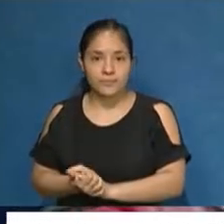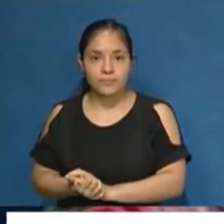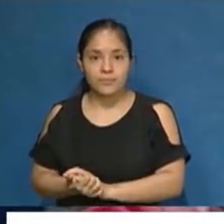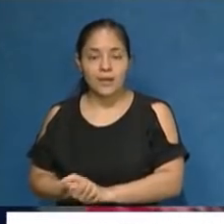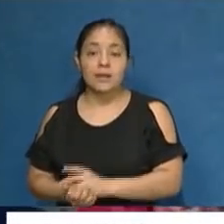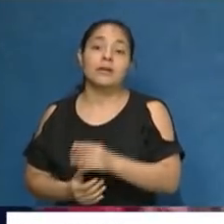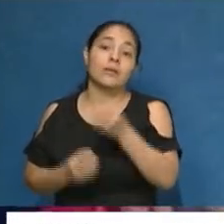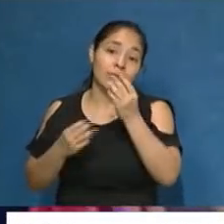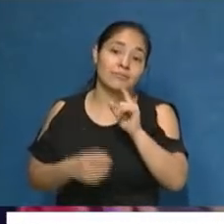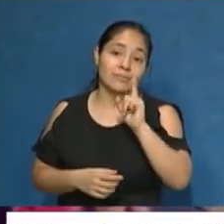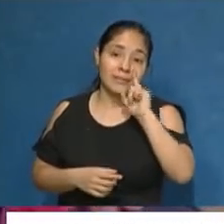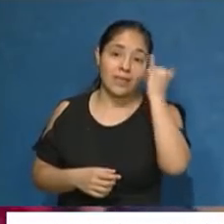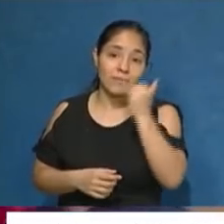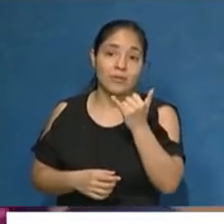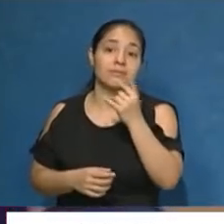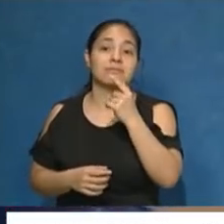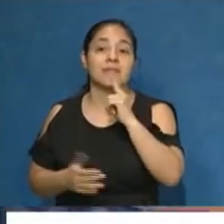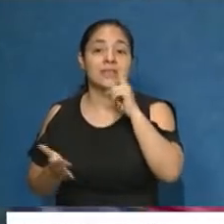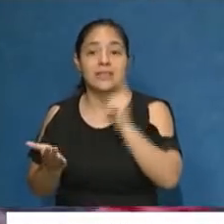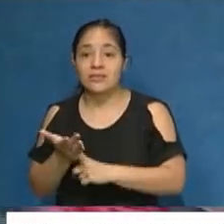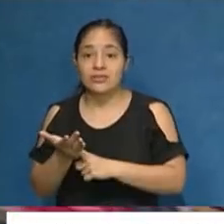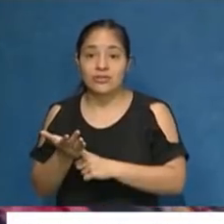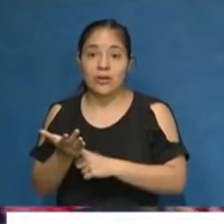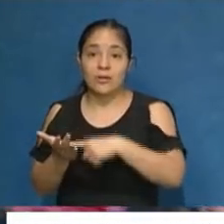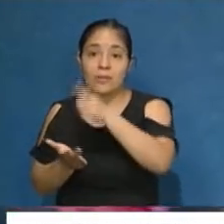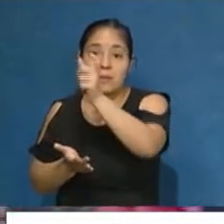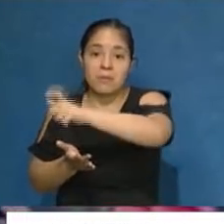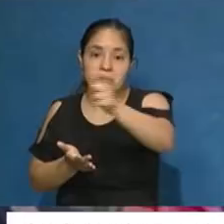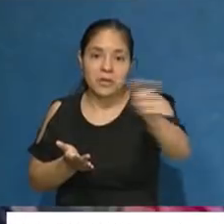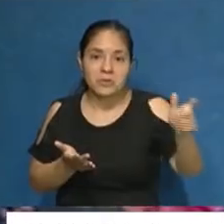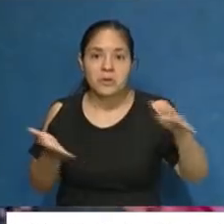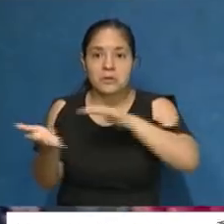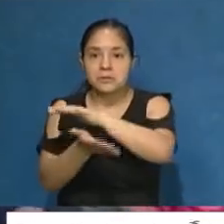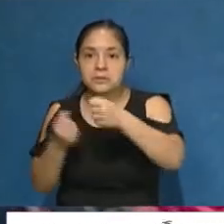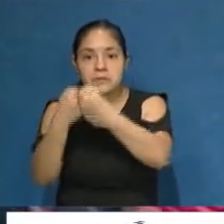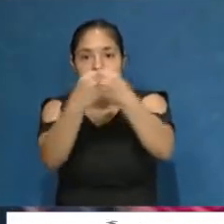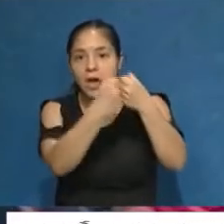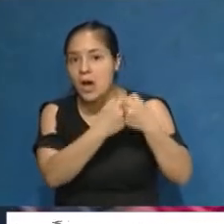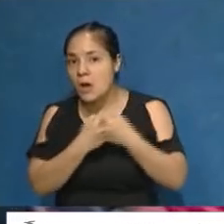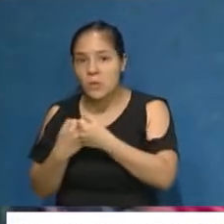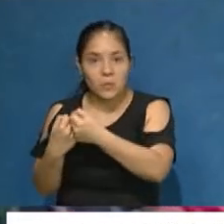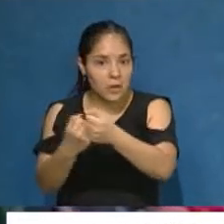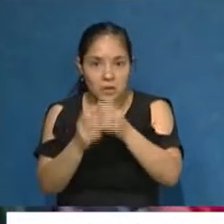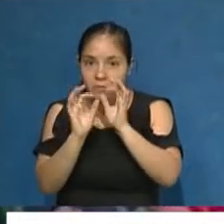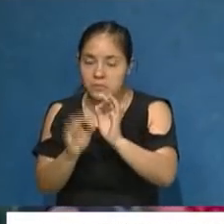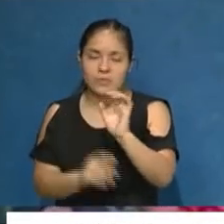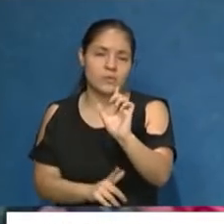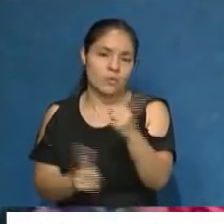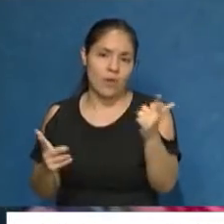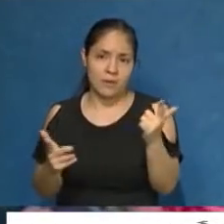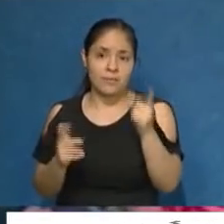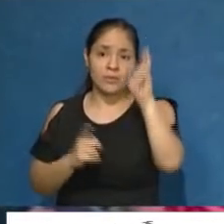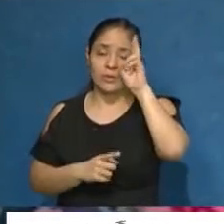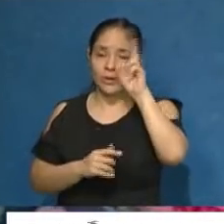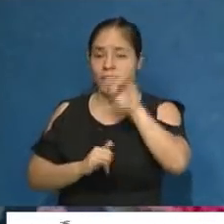es evidentemente una decisión que en algunos aspectos no ha tenido todos los consensos que consideramos que son necesarios, y como valoró el